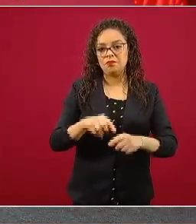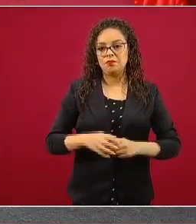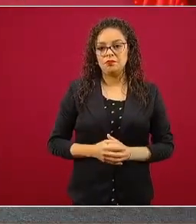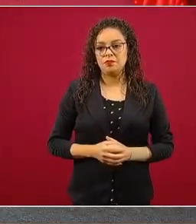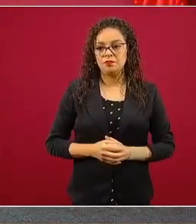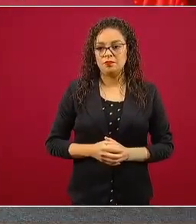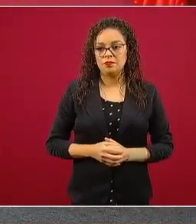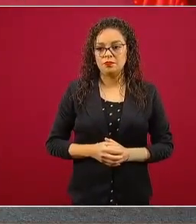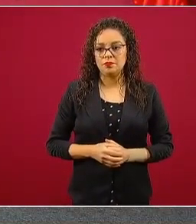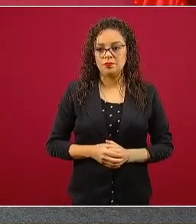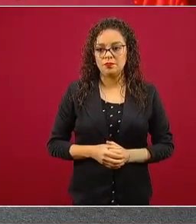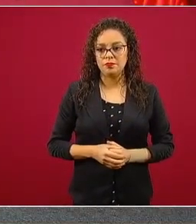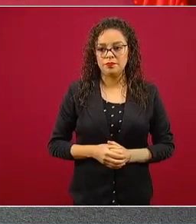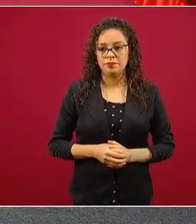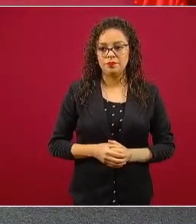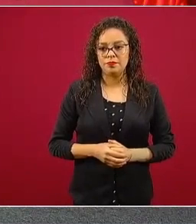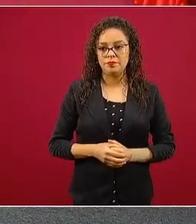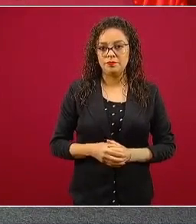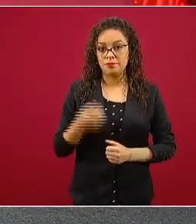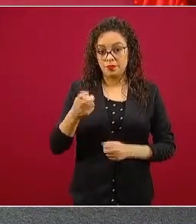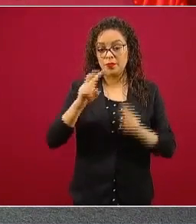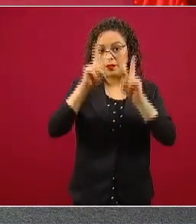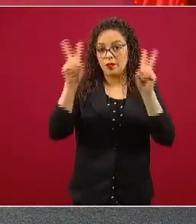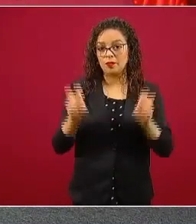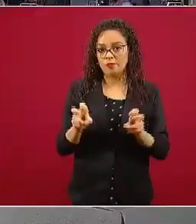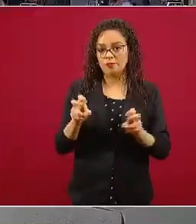Entonces vamos a tratar este asunto.